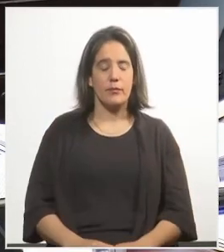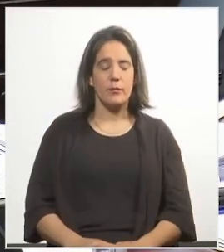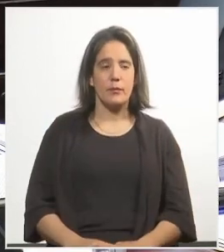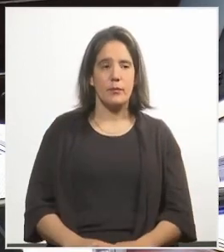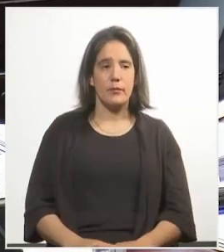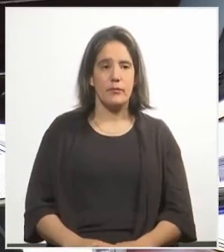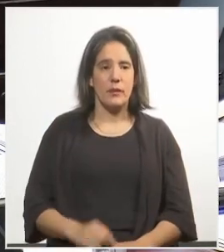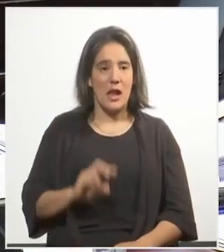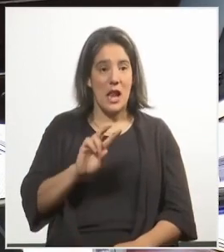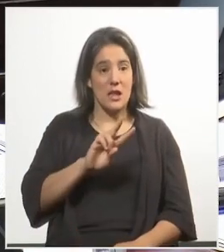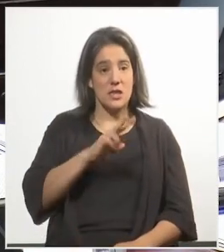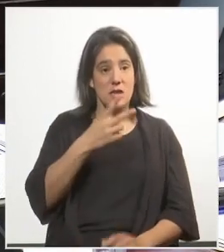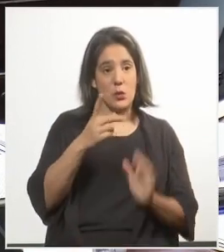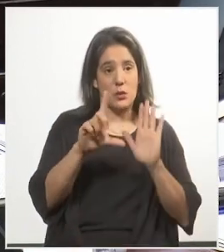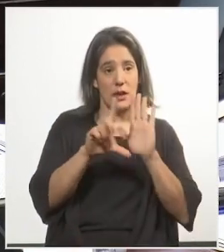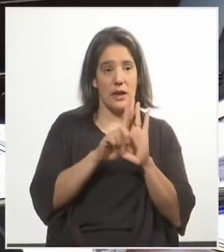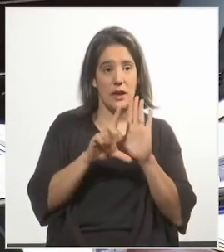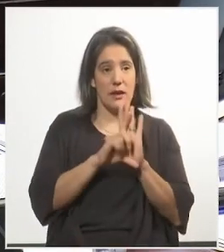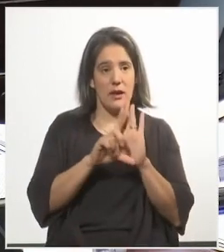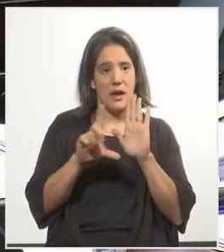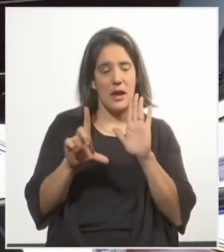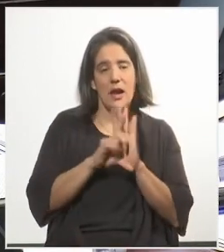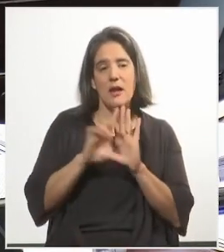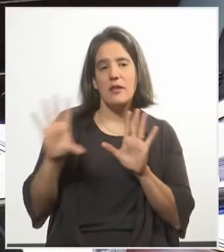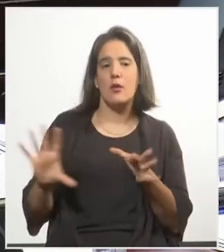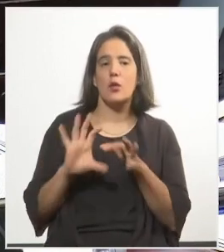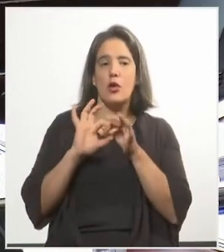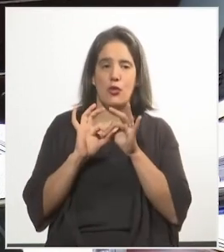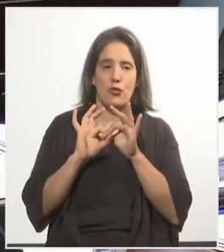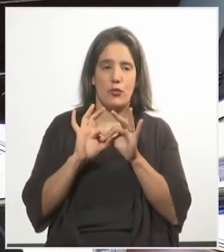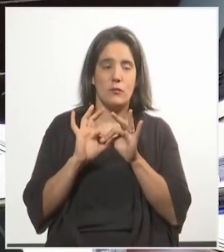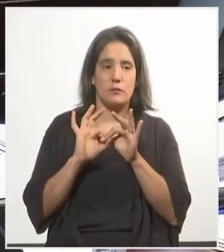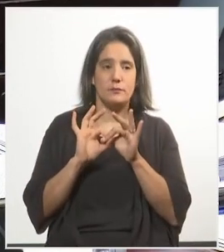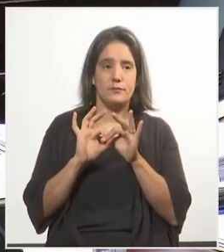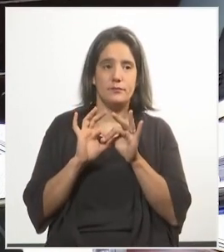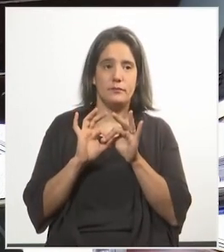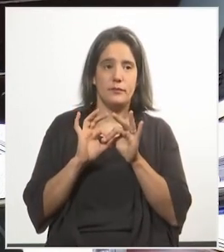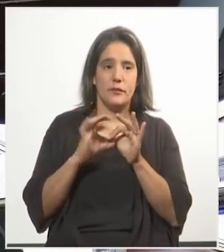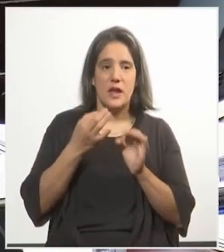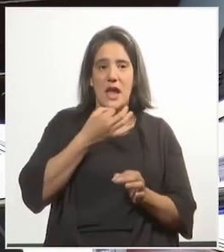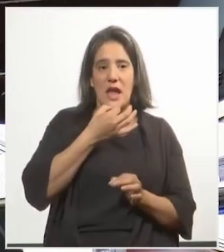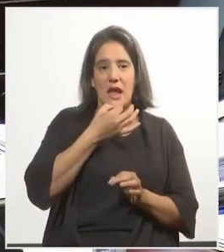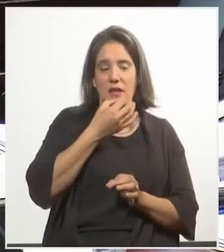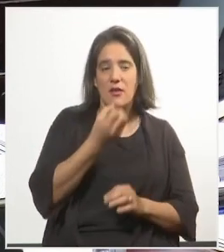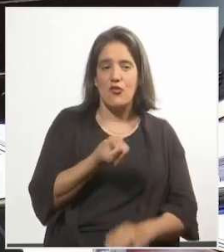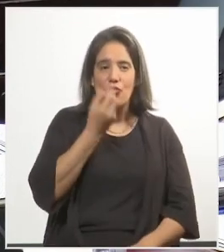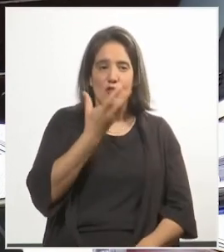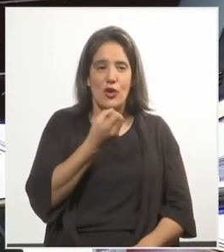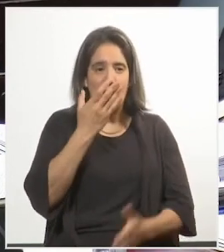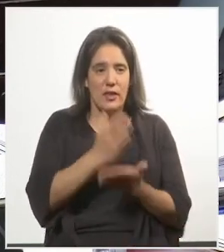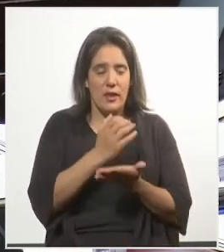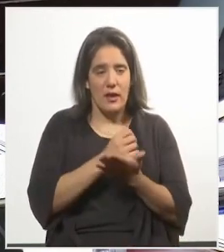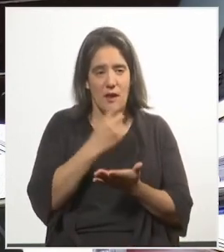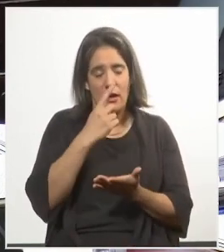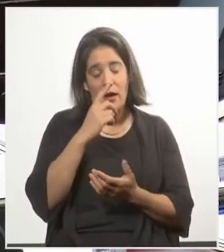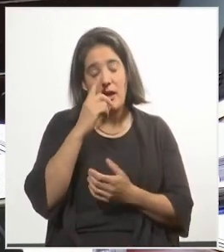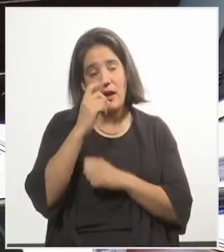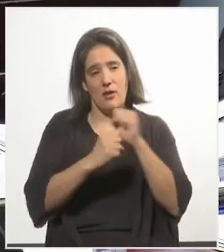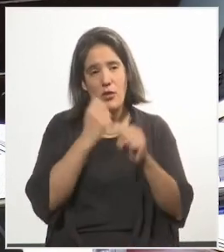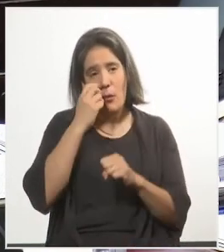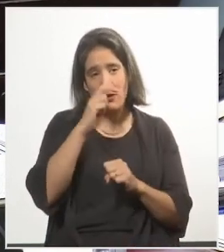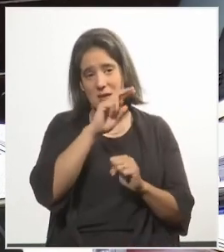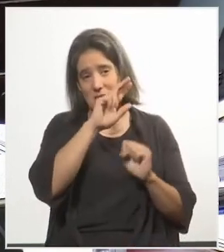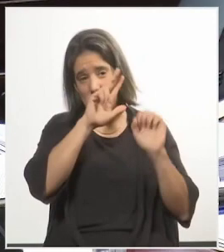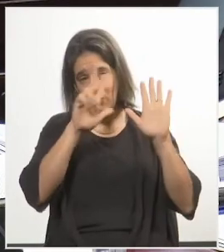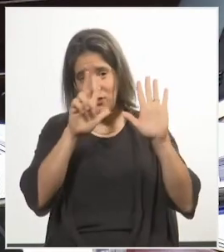la segunda ley, la ley de unión, que se proclama en la Florida el 25 de agosto de